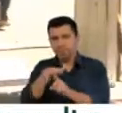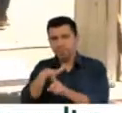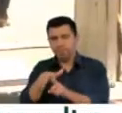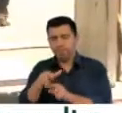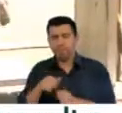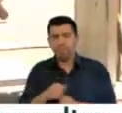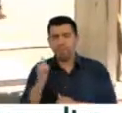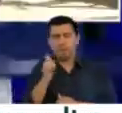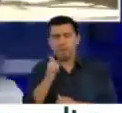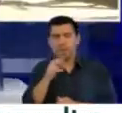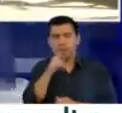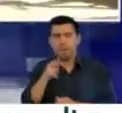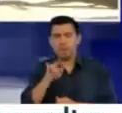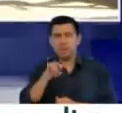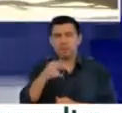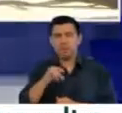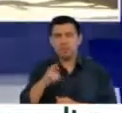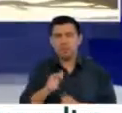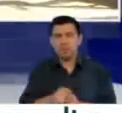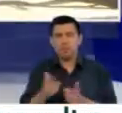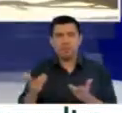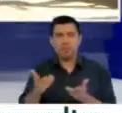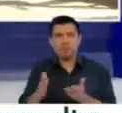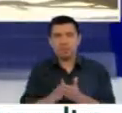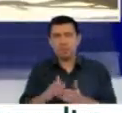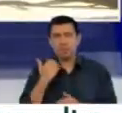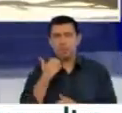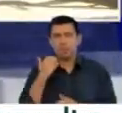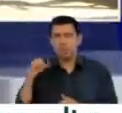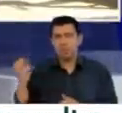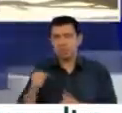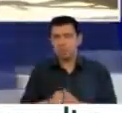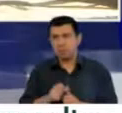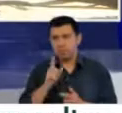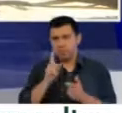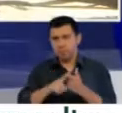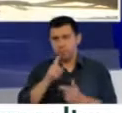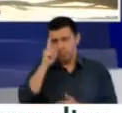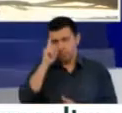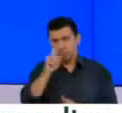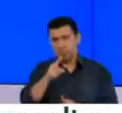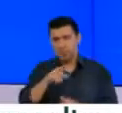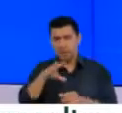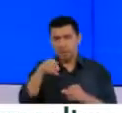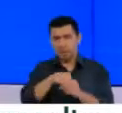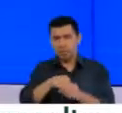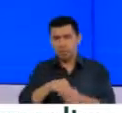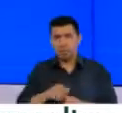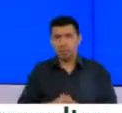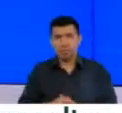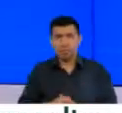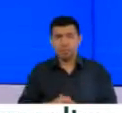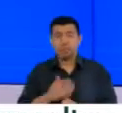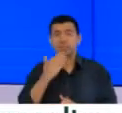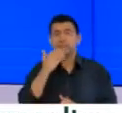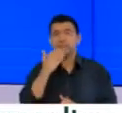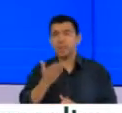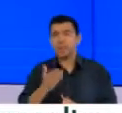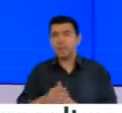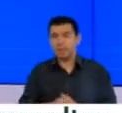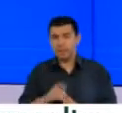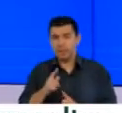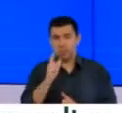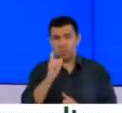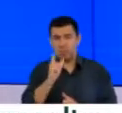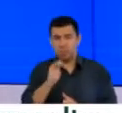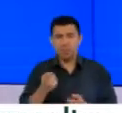Jesús Zúñiga, Raúl Rolando Castro desde Ocaña, en el norte de Santander, para Oriente Noticias. Raúl, gracias. Pues a propósito, en Cúcuta está